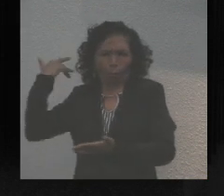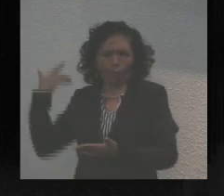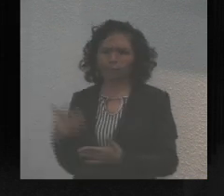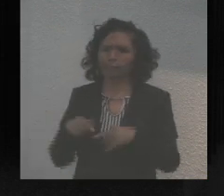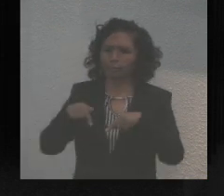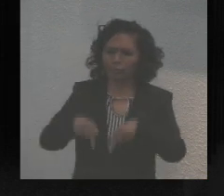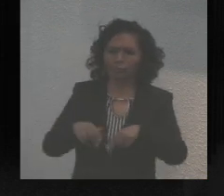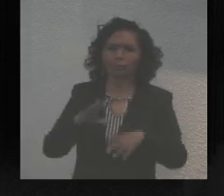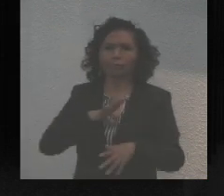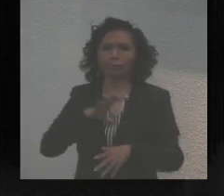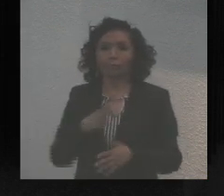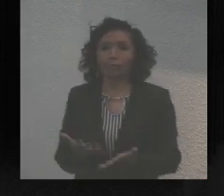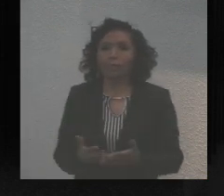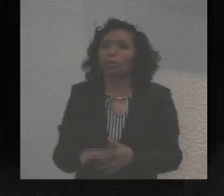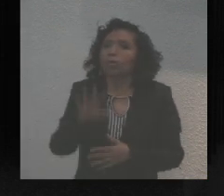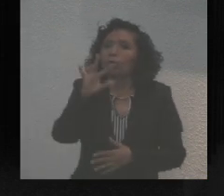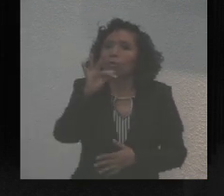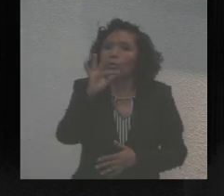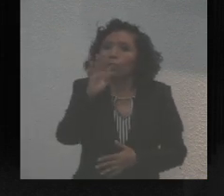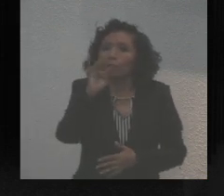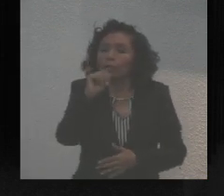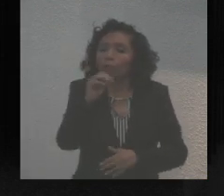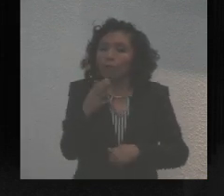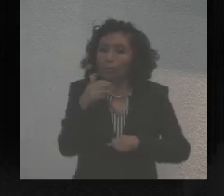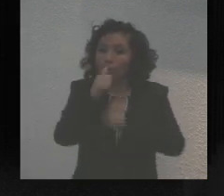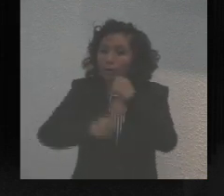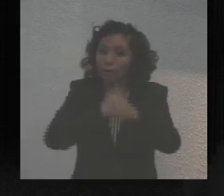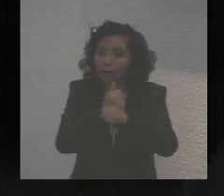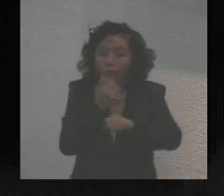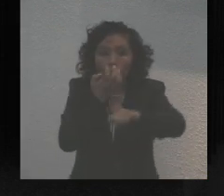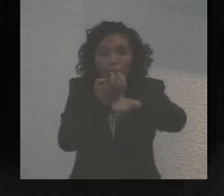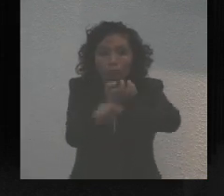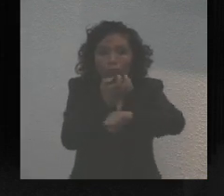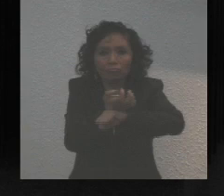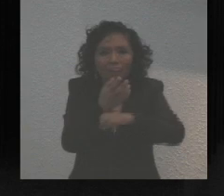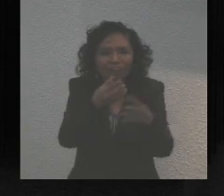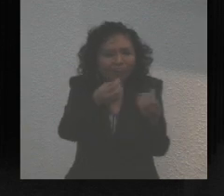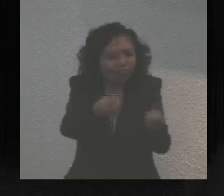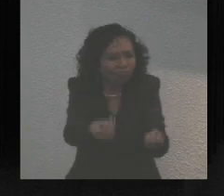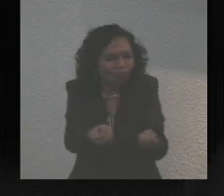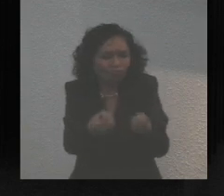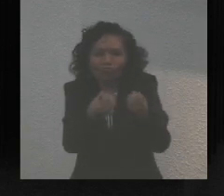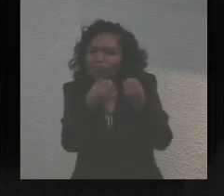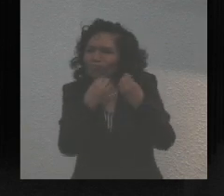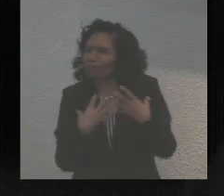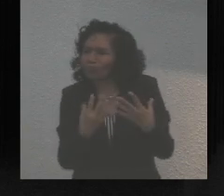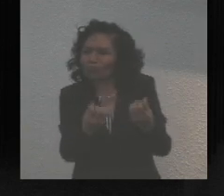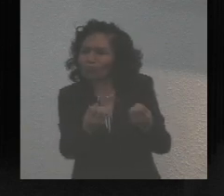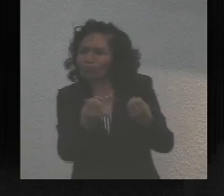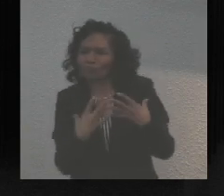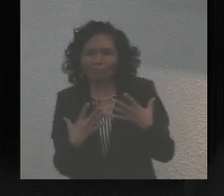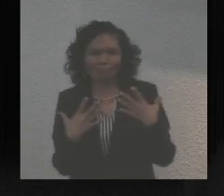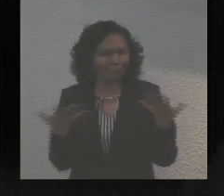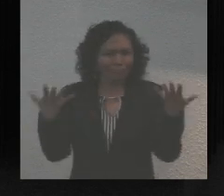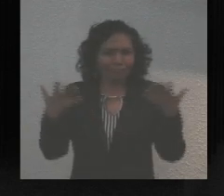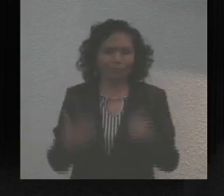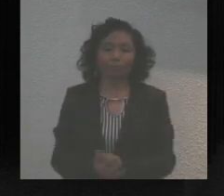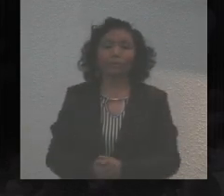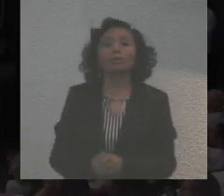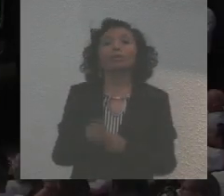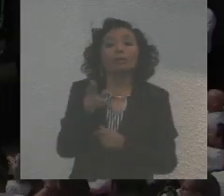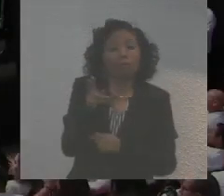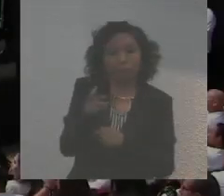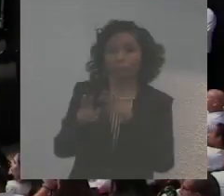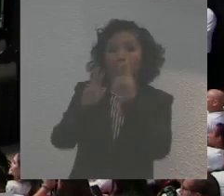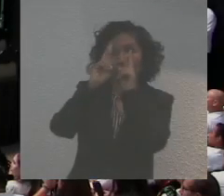estos 49 años, nuestro Estado nos ha dado mucho, mucho, muchísimo. Y debemos reconocer que